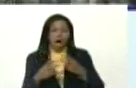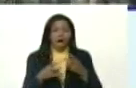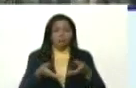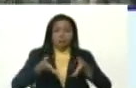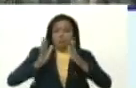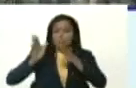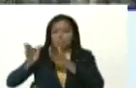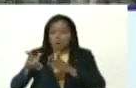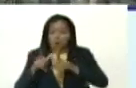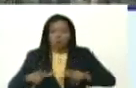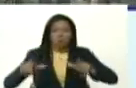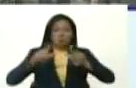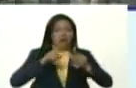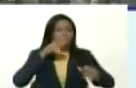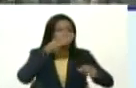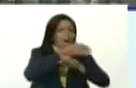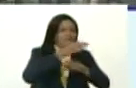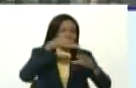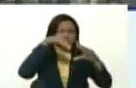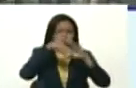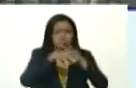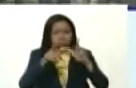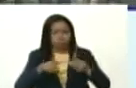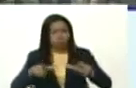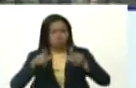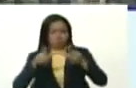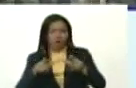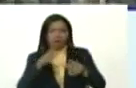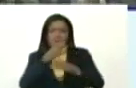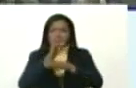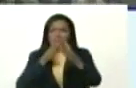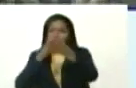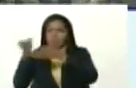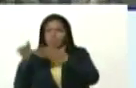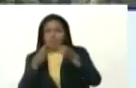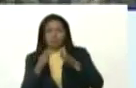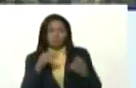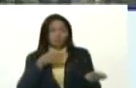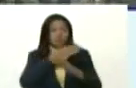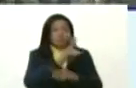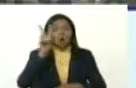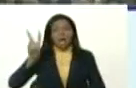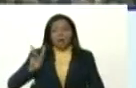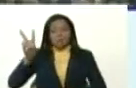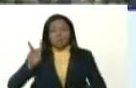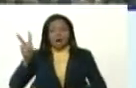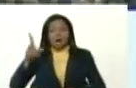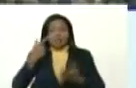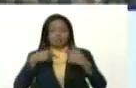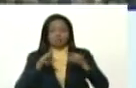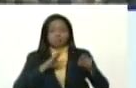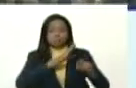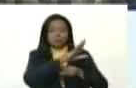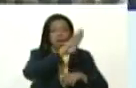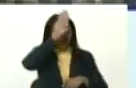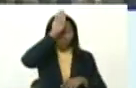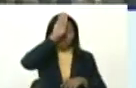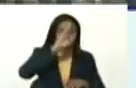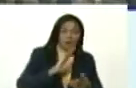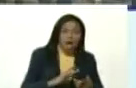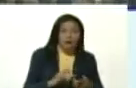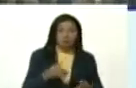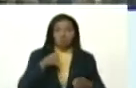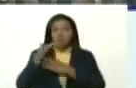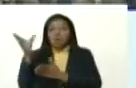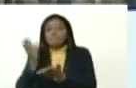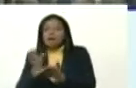que recorran todos los barrios. Tú te vas para el Valle y Erika se va para La Vega. Tú te vas para